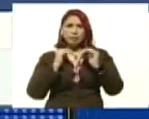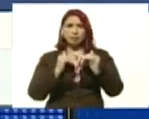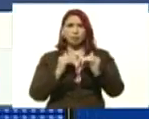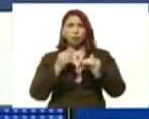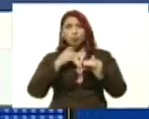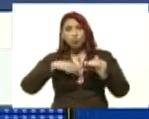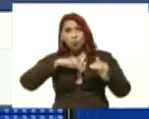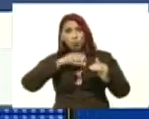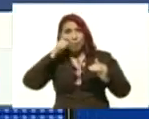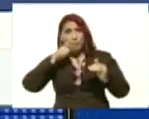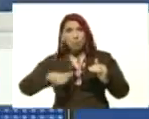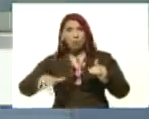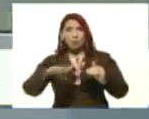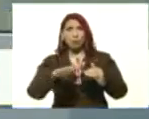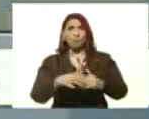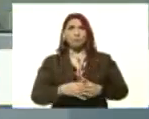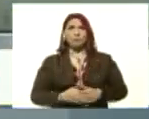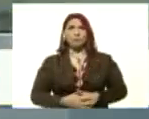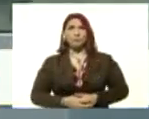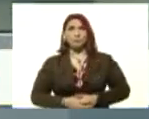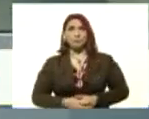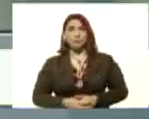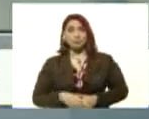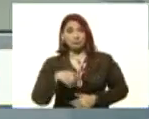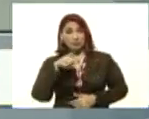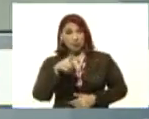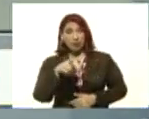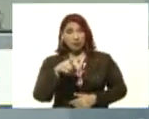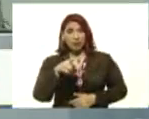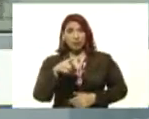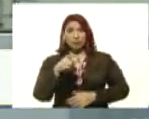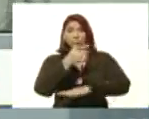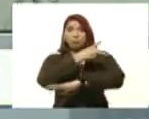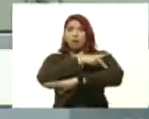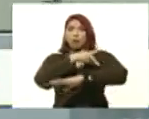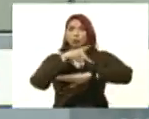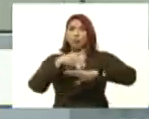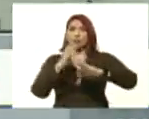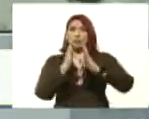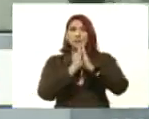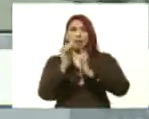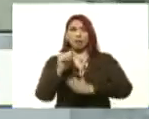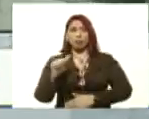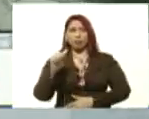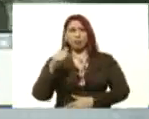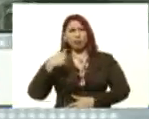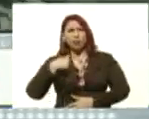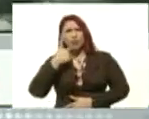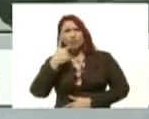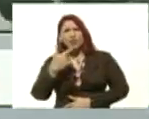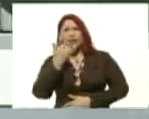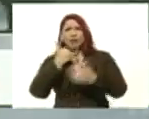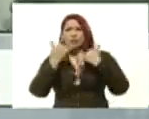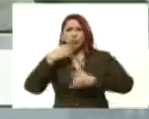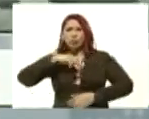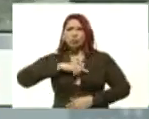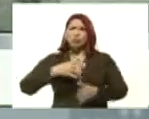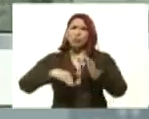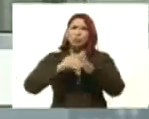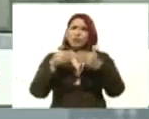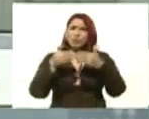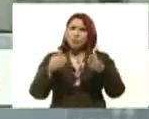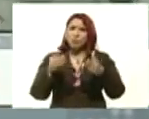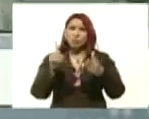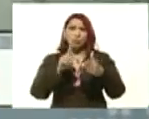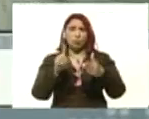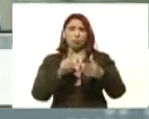nuestro pueblo, ahí en San Agustín. Yo cometí un error cuando dije que estábamos reinaugurando.